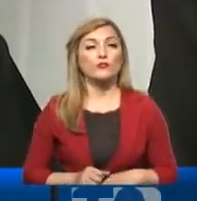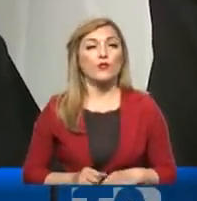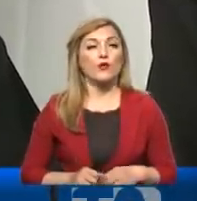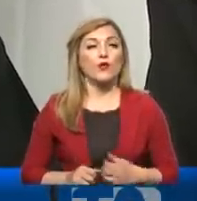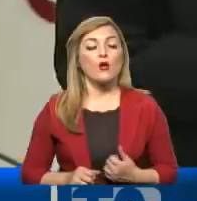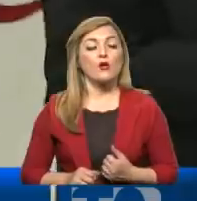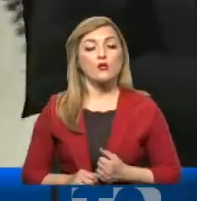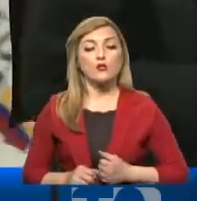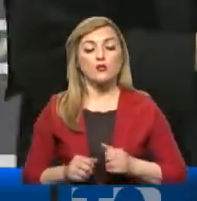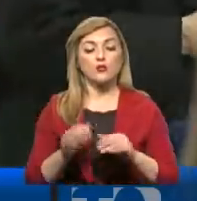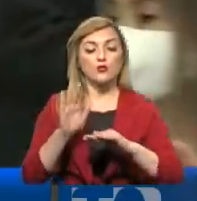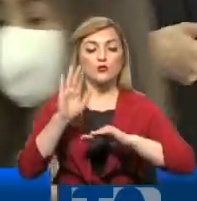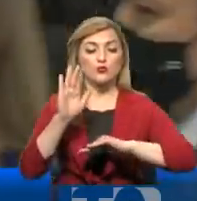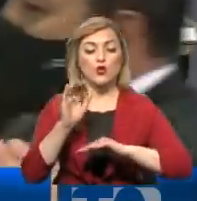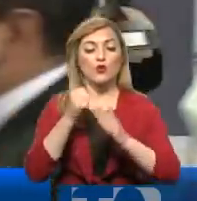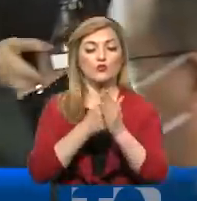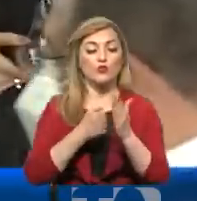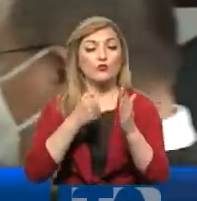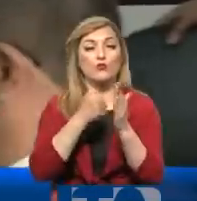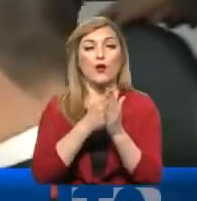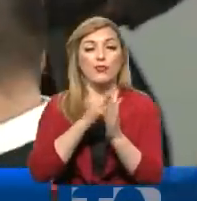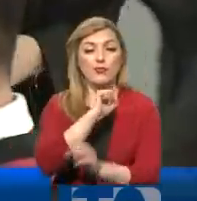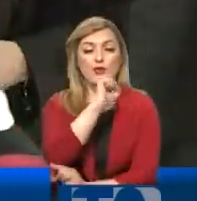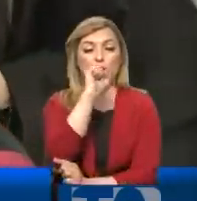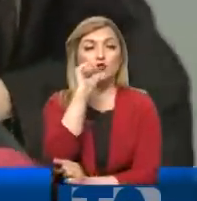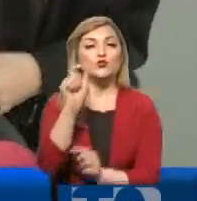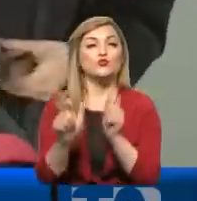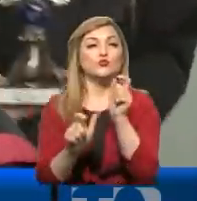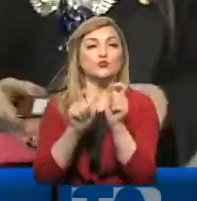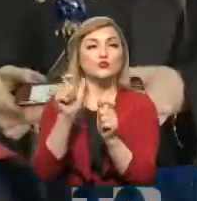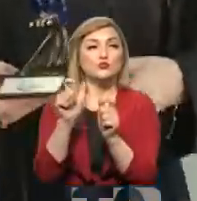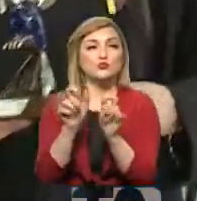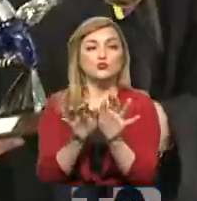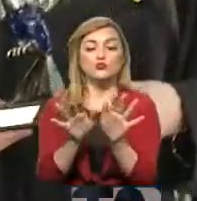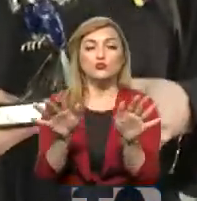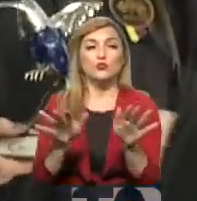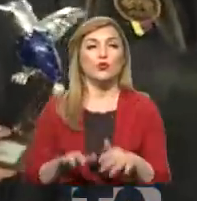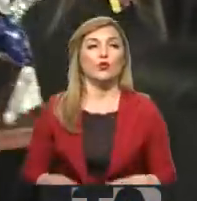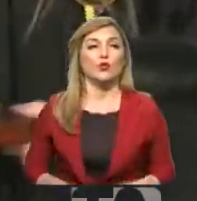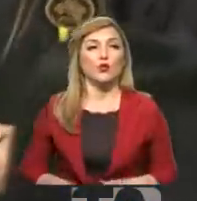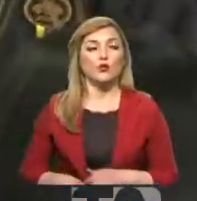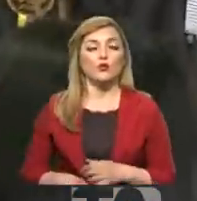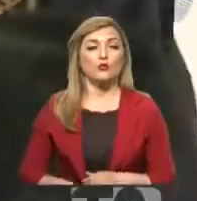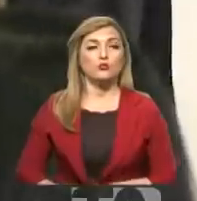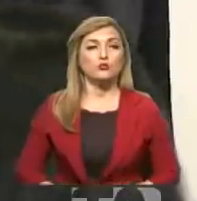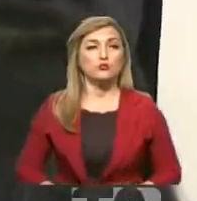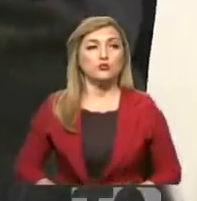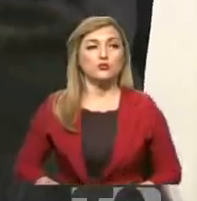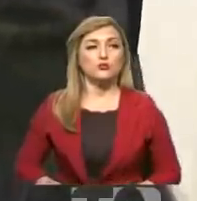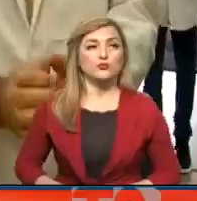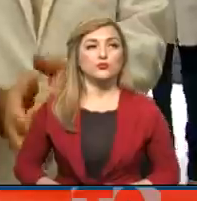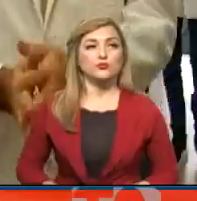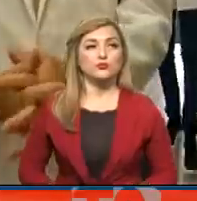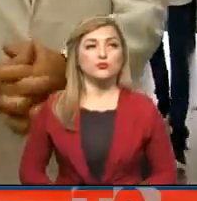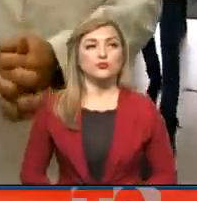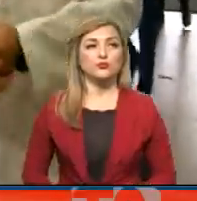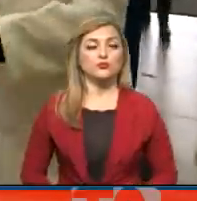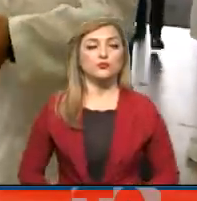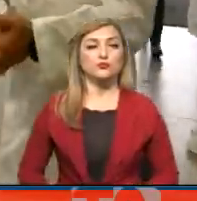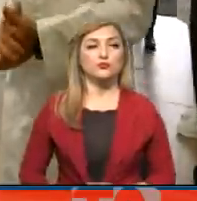los derechos de la ciudadanía y el bien común. En Quito, Daniela Valencia, 24 horas.